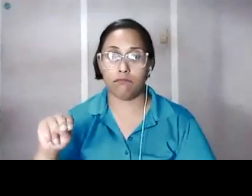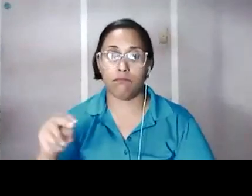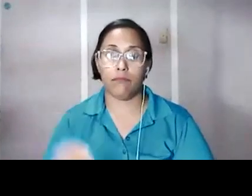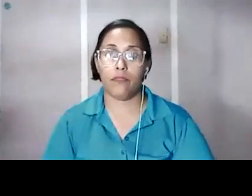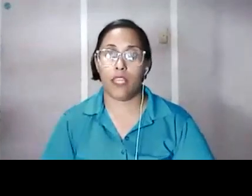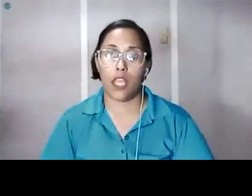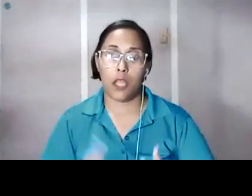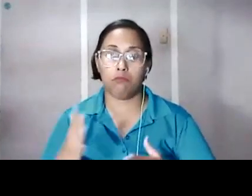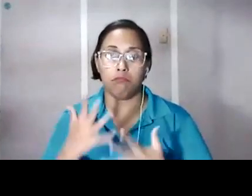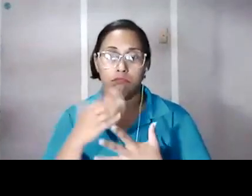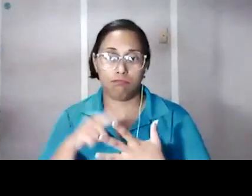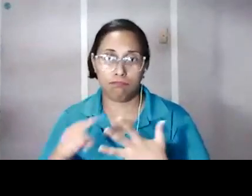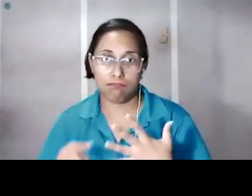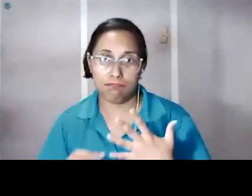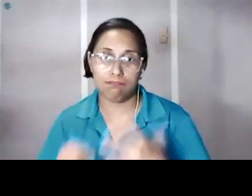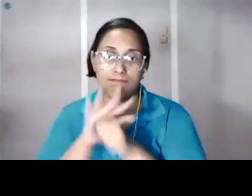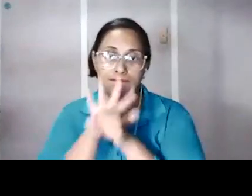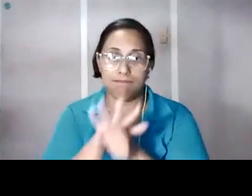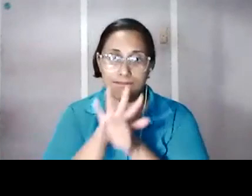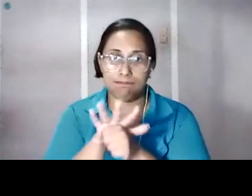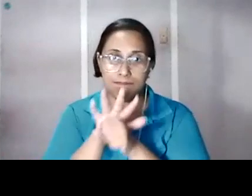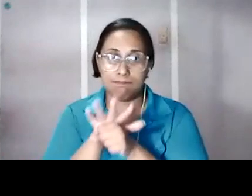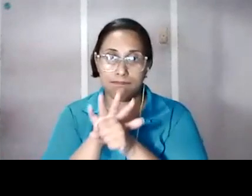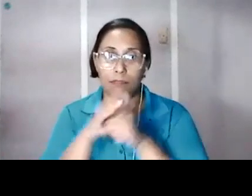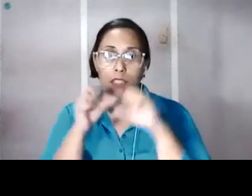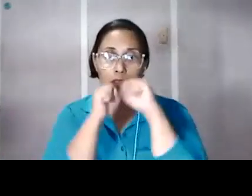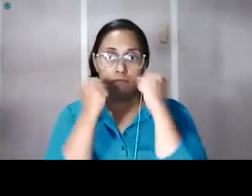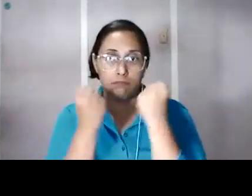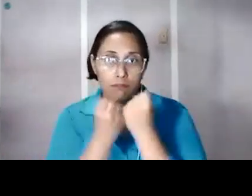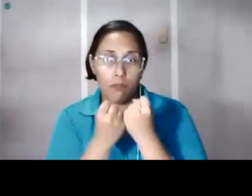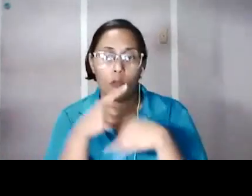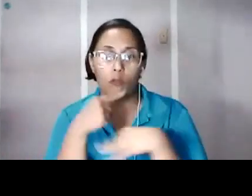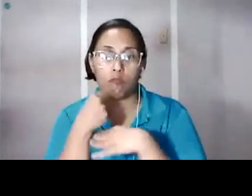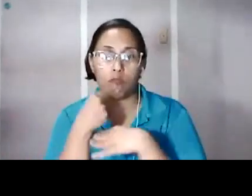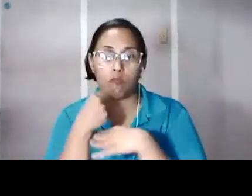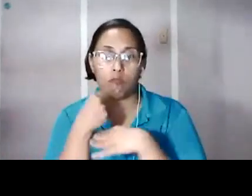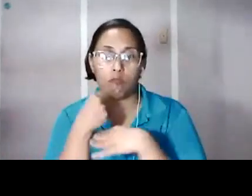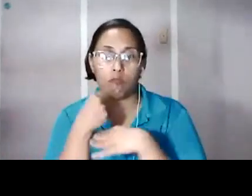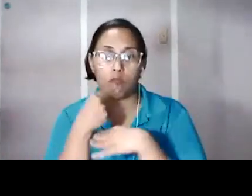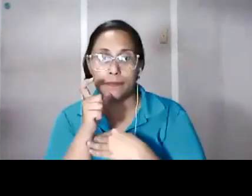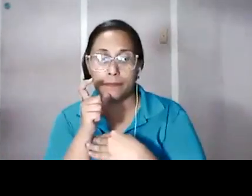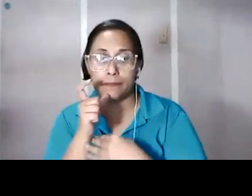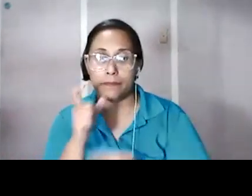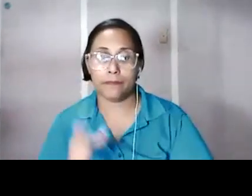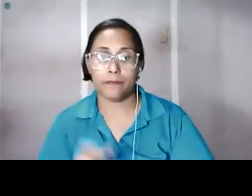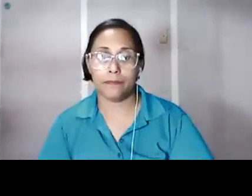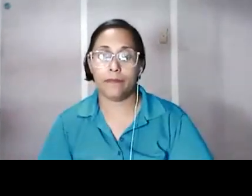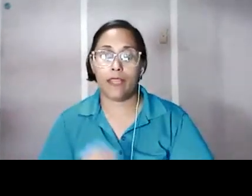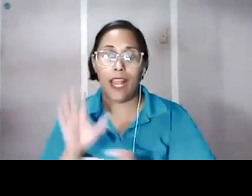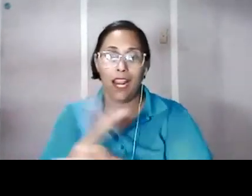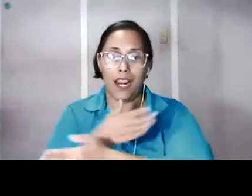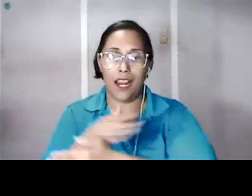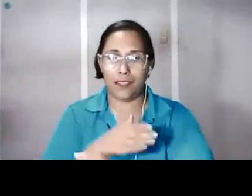interludio de las presiones sociales, o como diría en la canción de